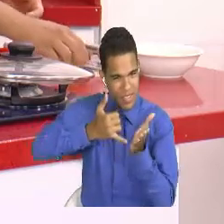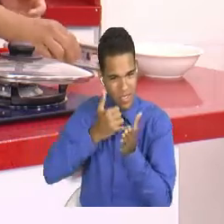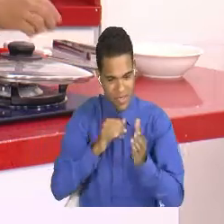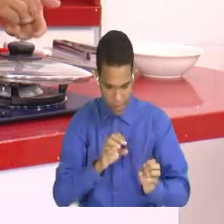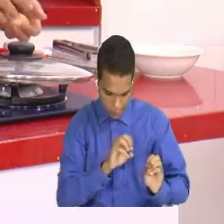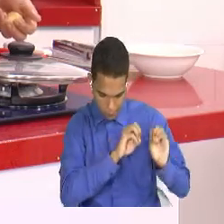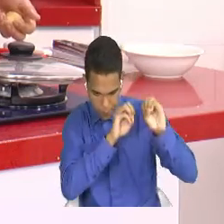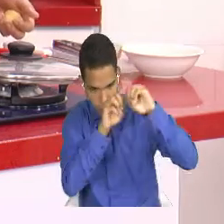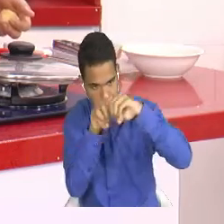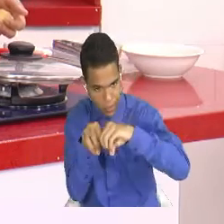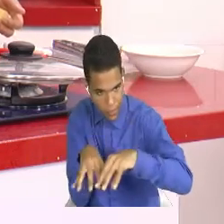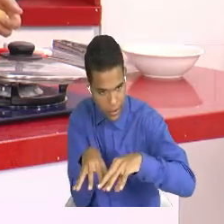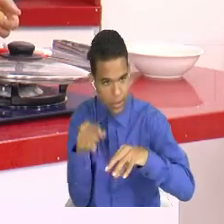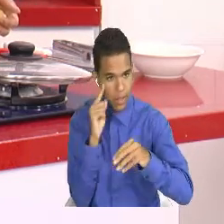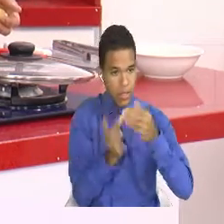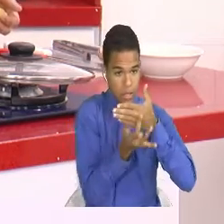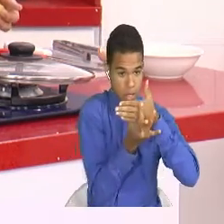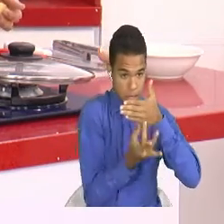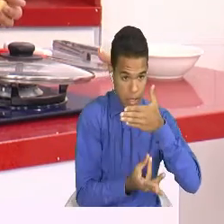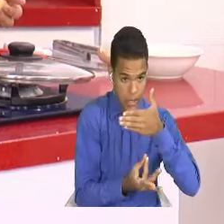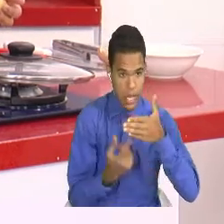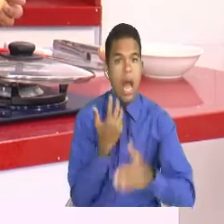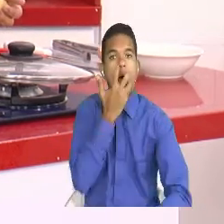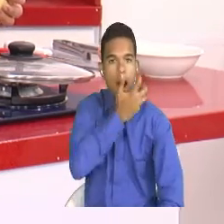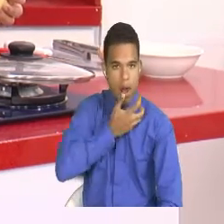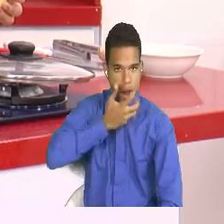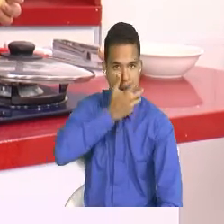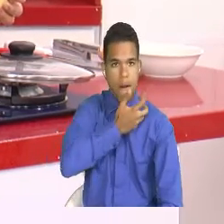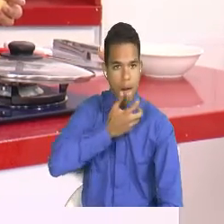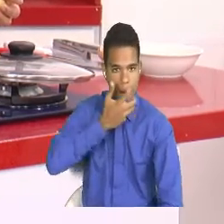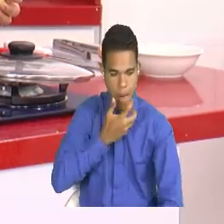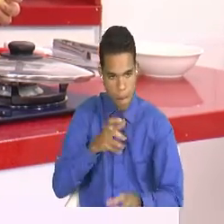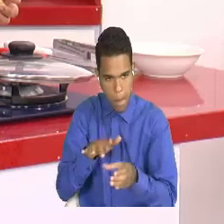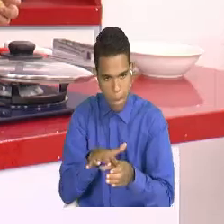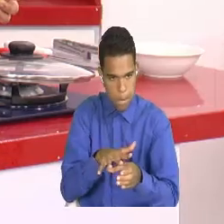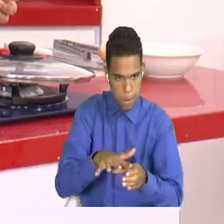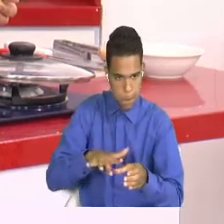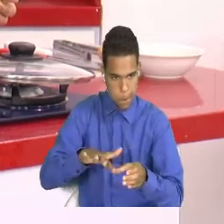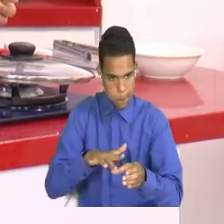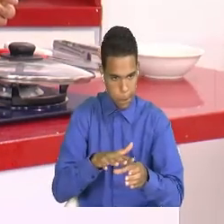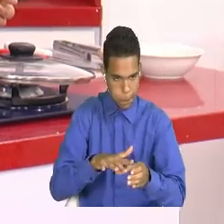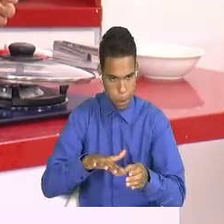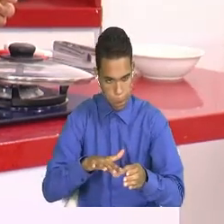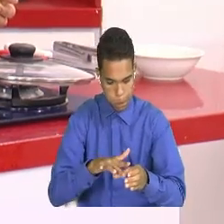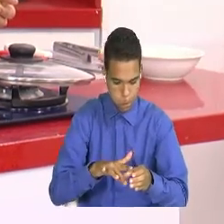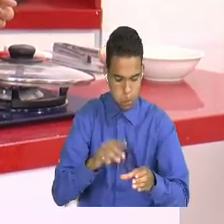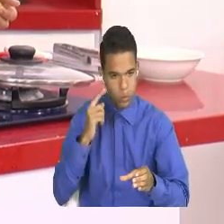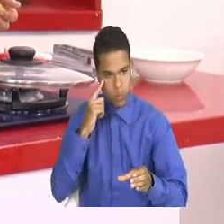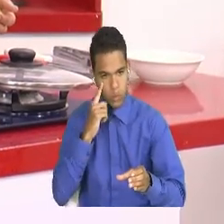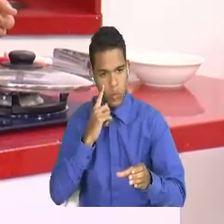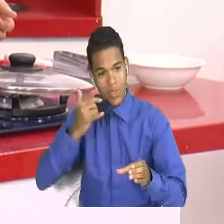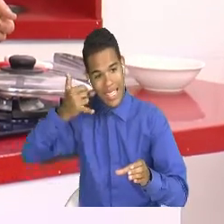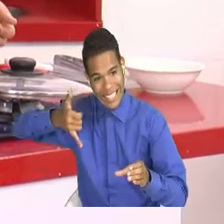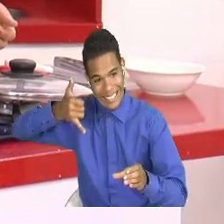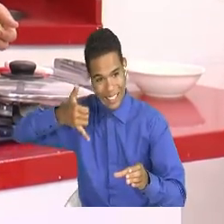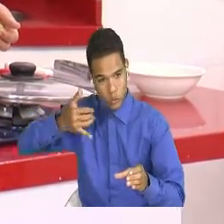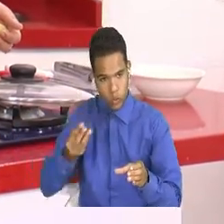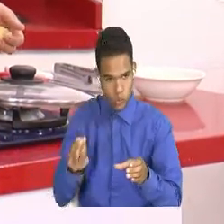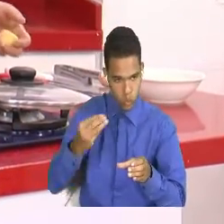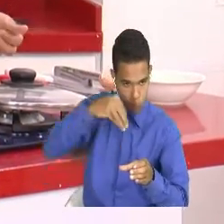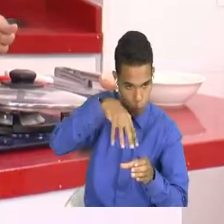correcta. Si quiera déjalos que cojan el queso parmesano y el queso mozzarella, que es la función que hacen en el aceite, se van a